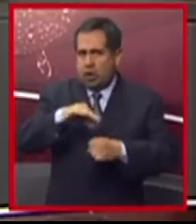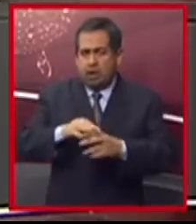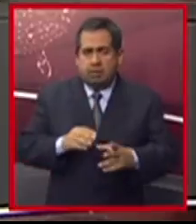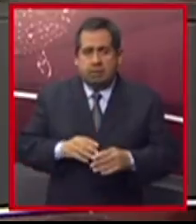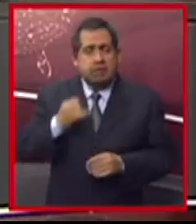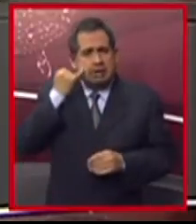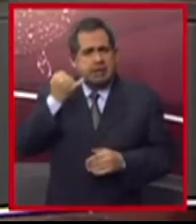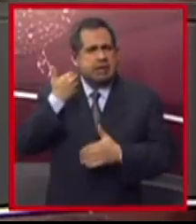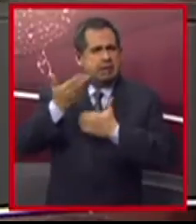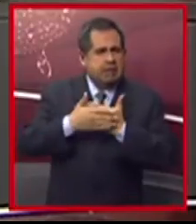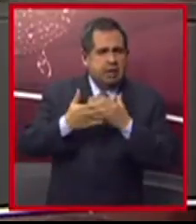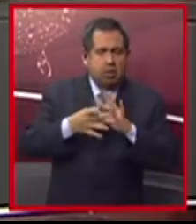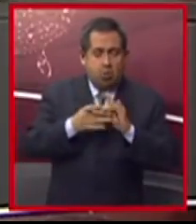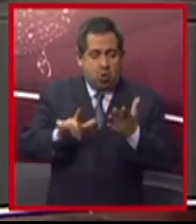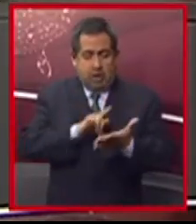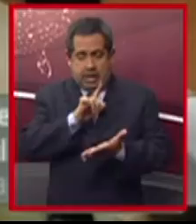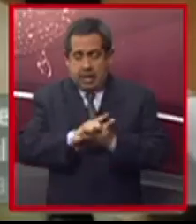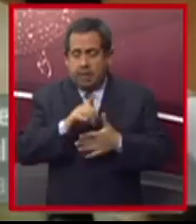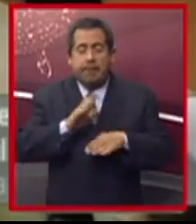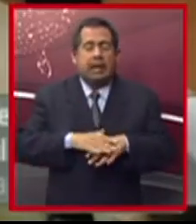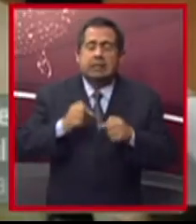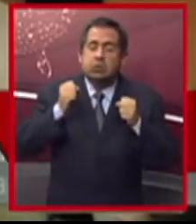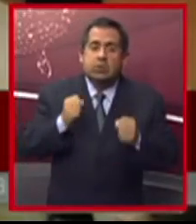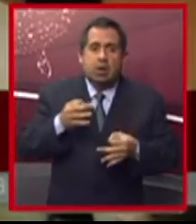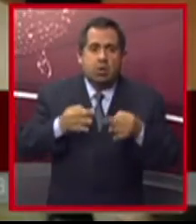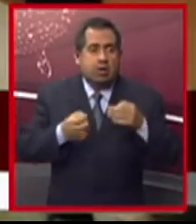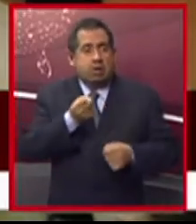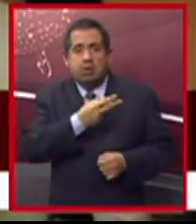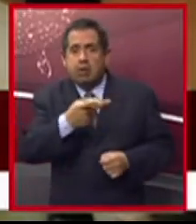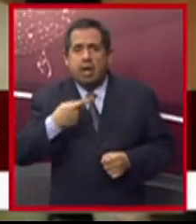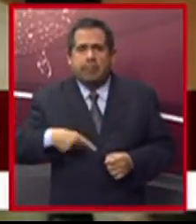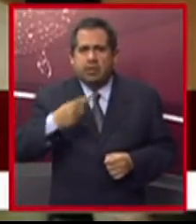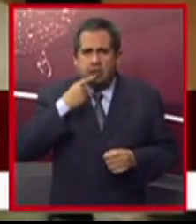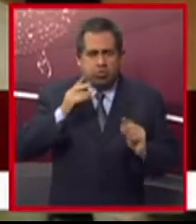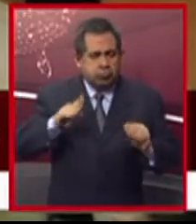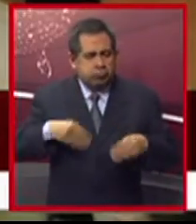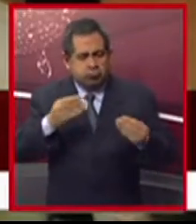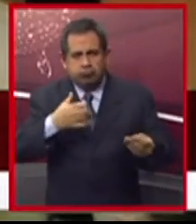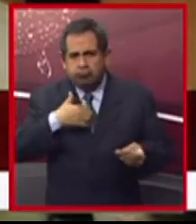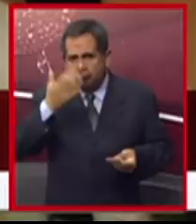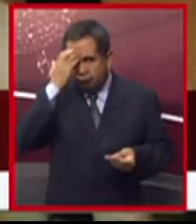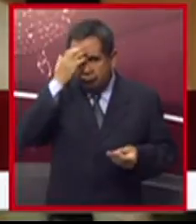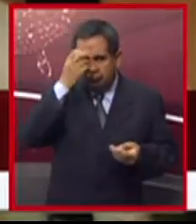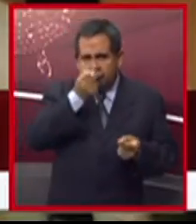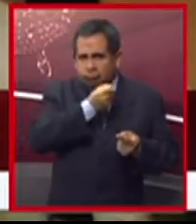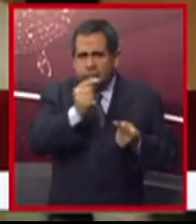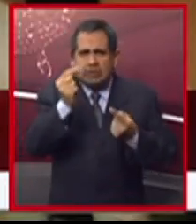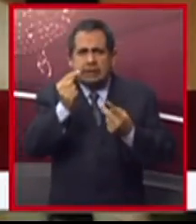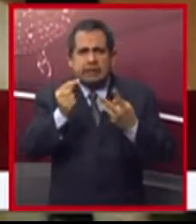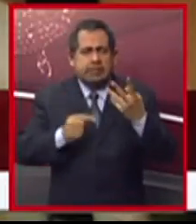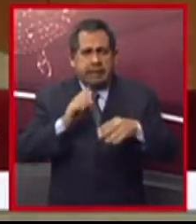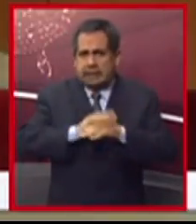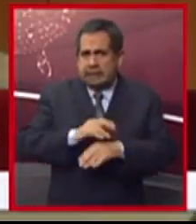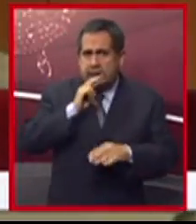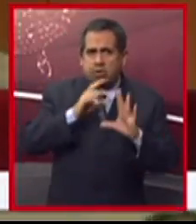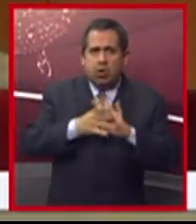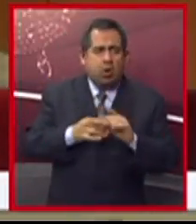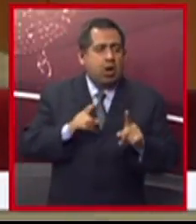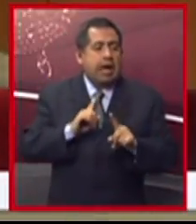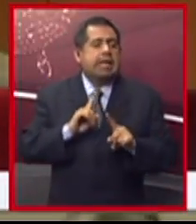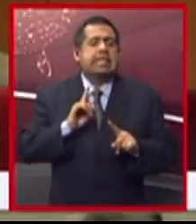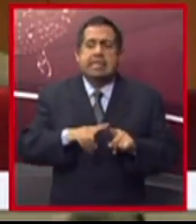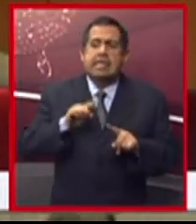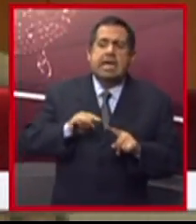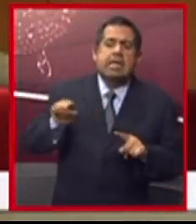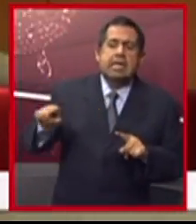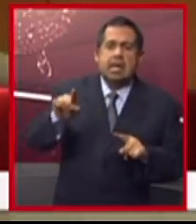que pretende fortalecer la legalidad y certeza jurídica a las personas al brindarles la posibilidad de conocer ágilmente qué autoridades se